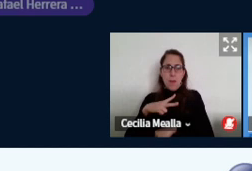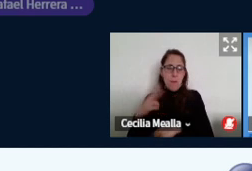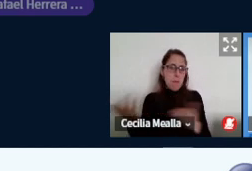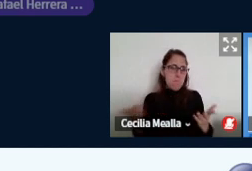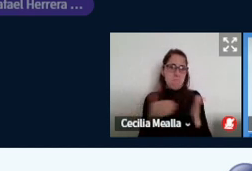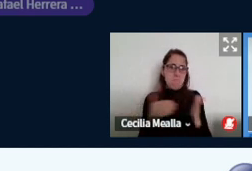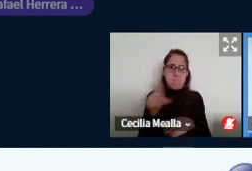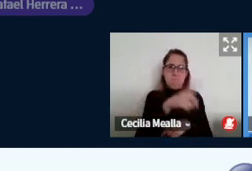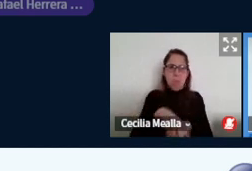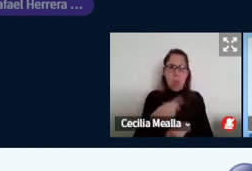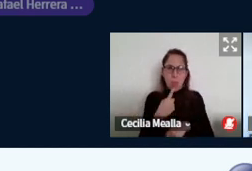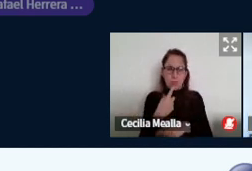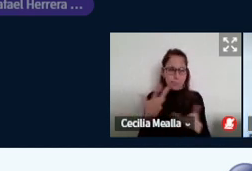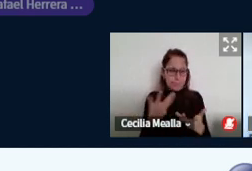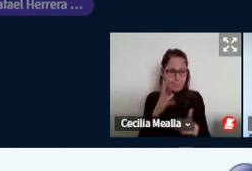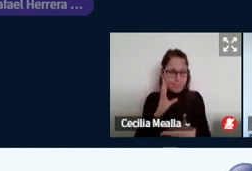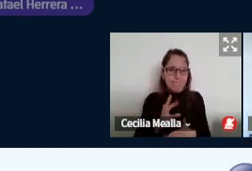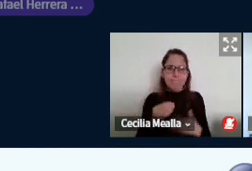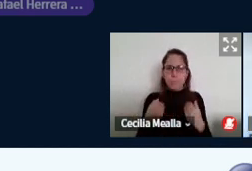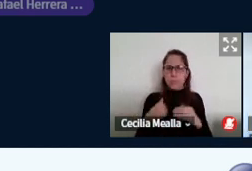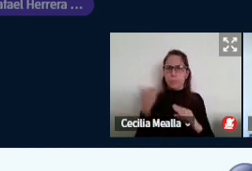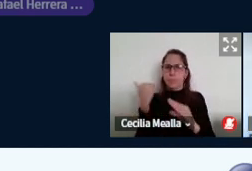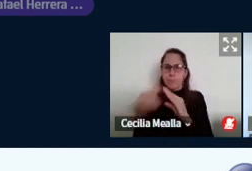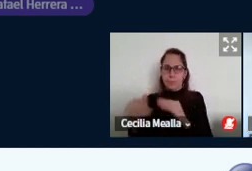duda que tengan del tema.